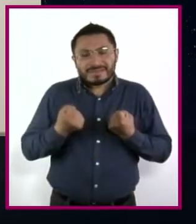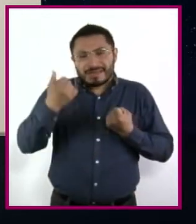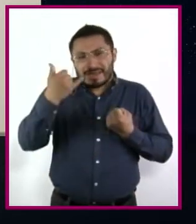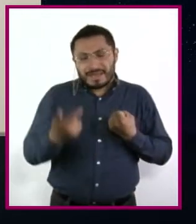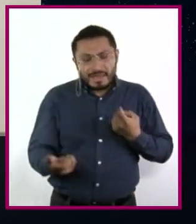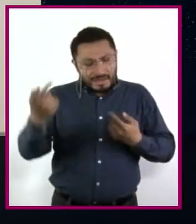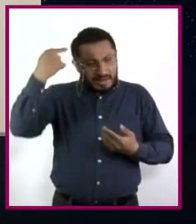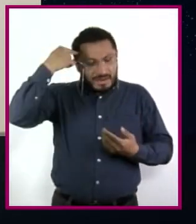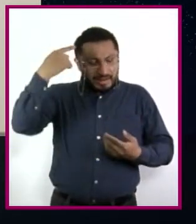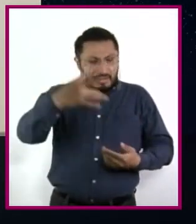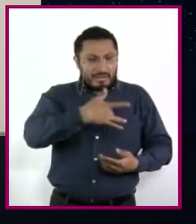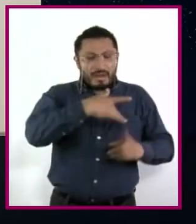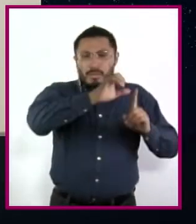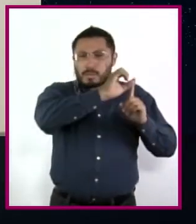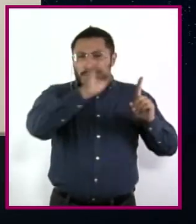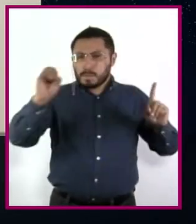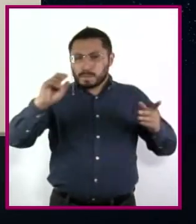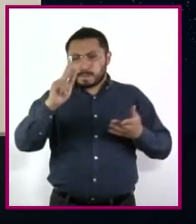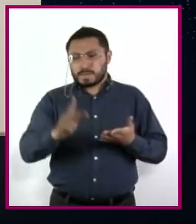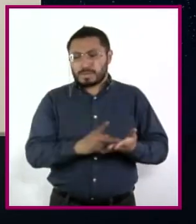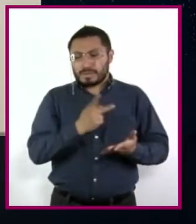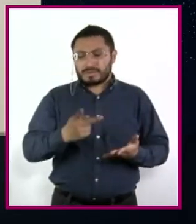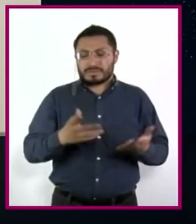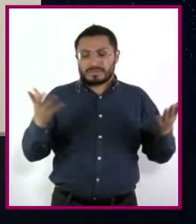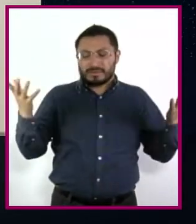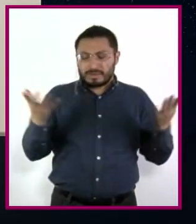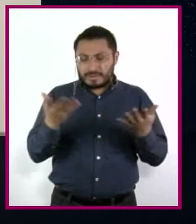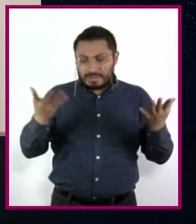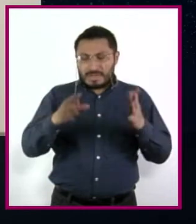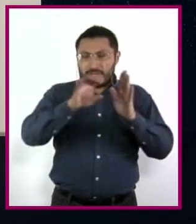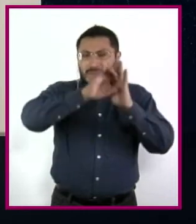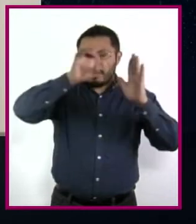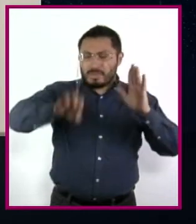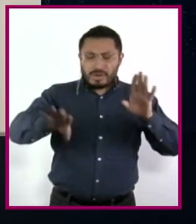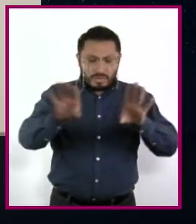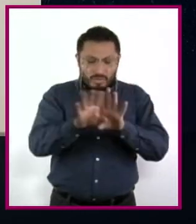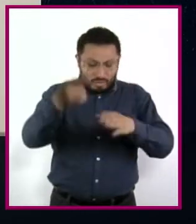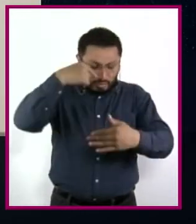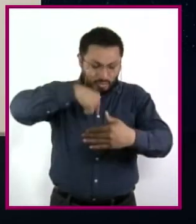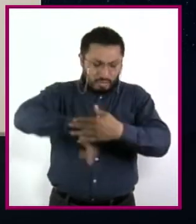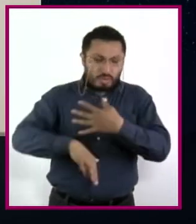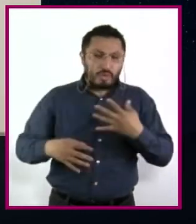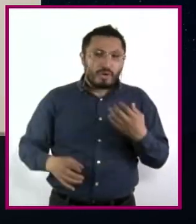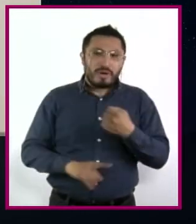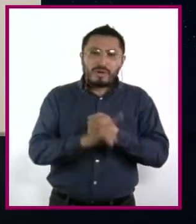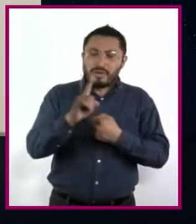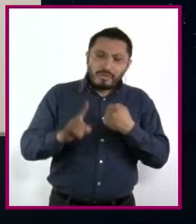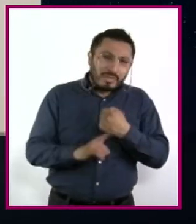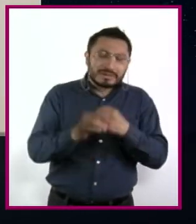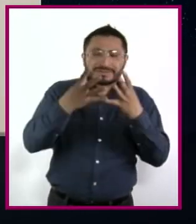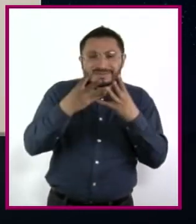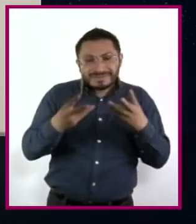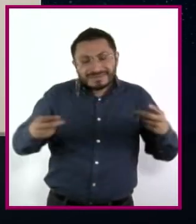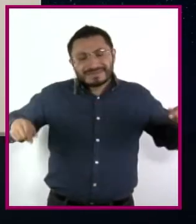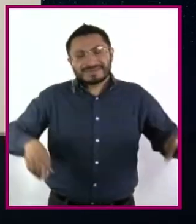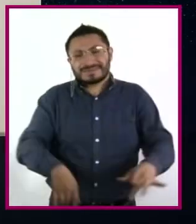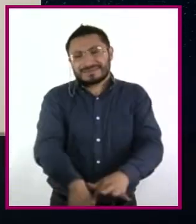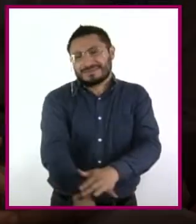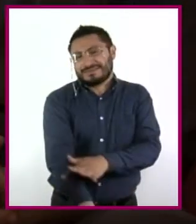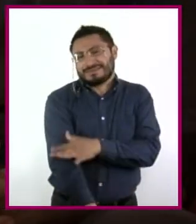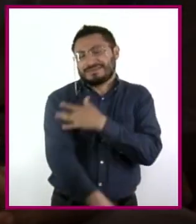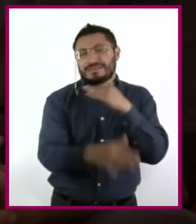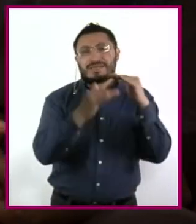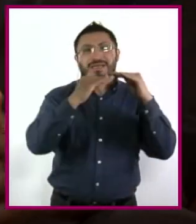reacomodarme, realizar de alguna manera un ajuste emocional para fortalecerme como